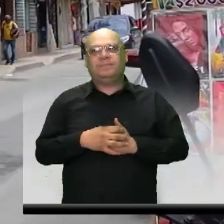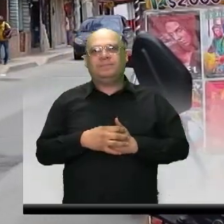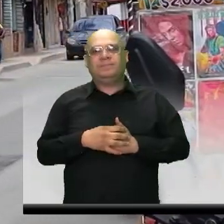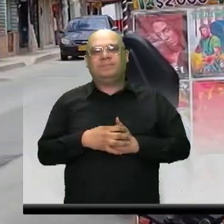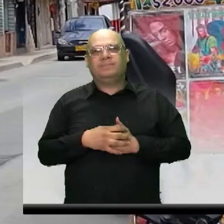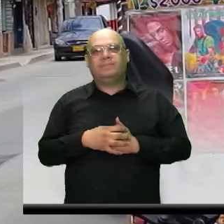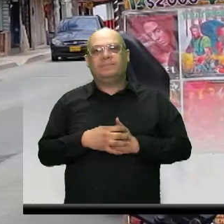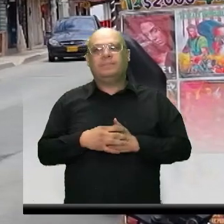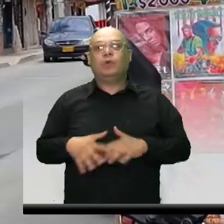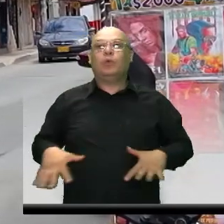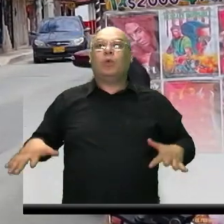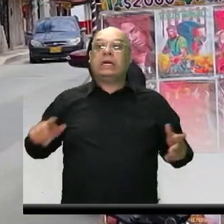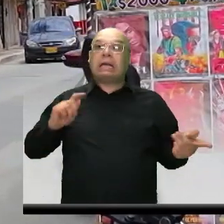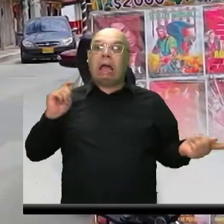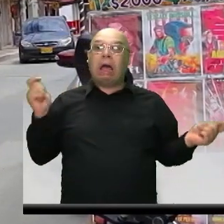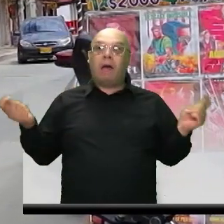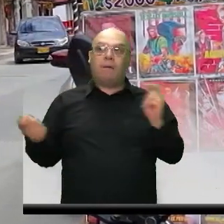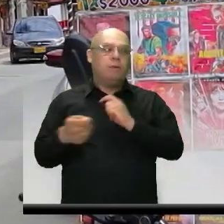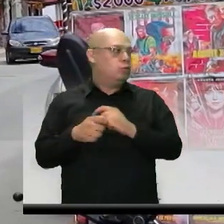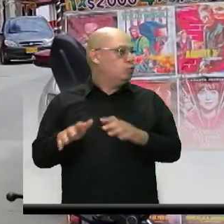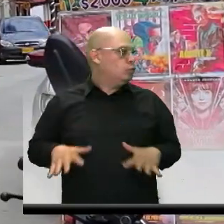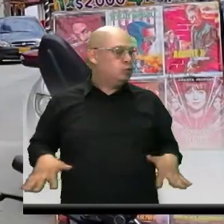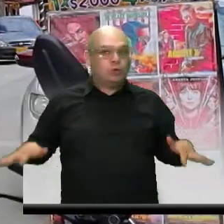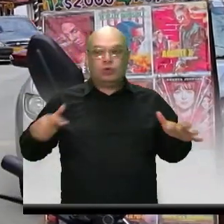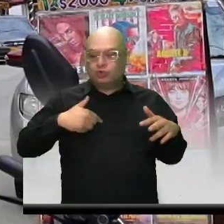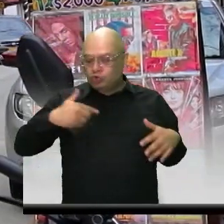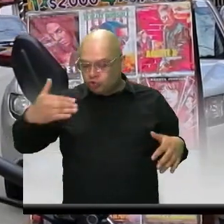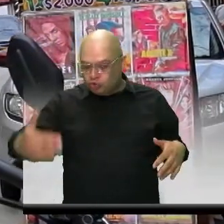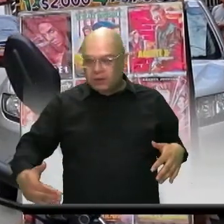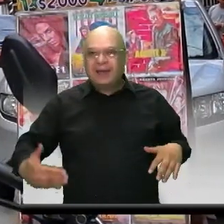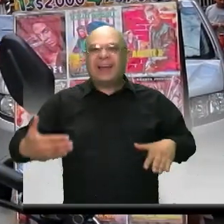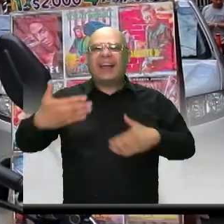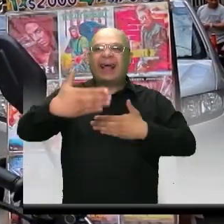ha cambiado mucho. Cuando yo estaba chiquito, todas las calles eran